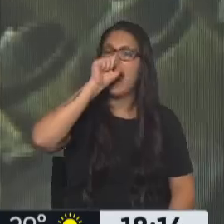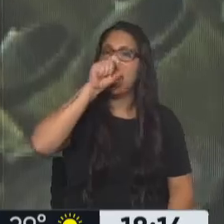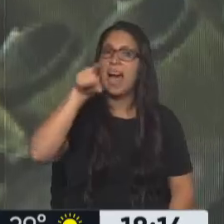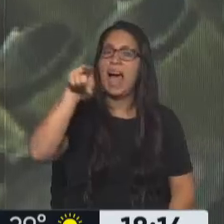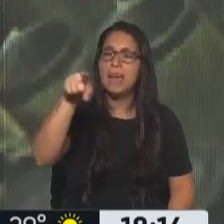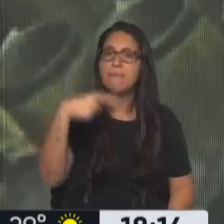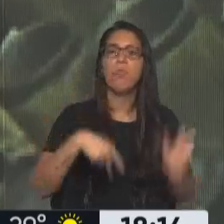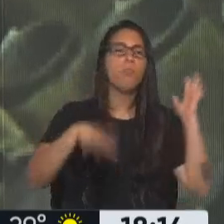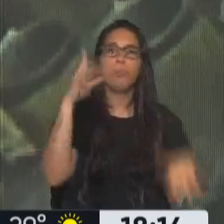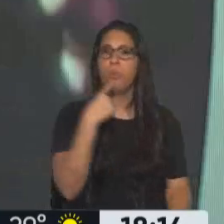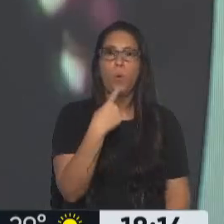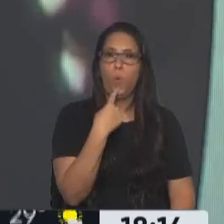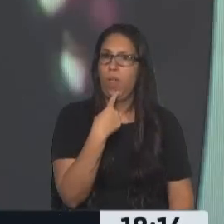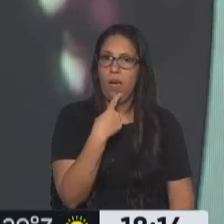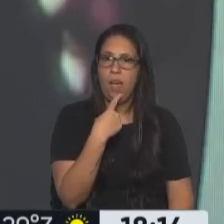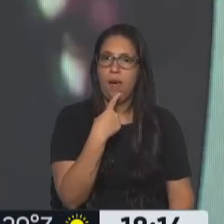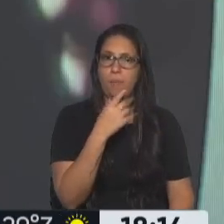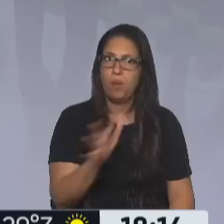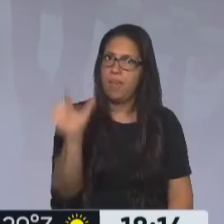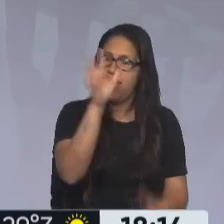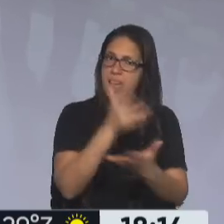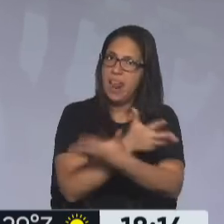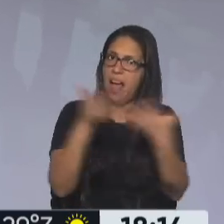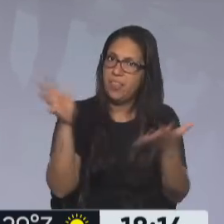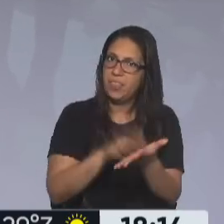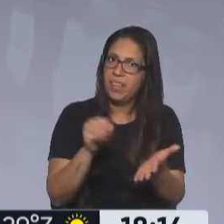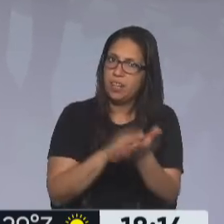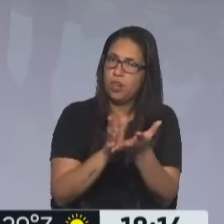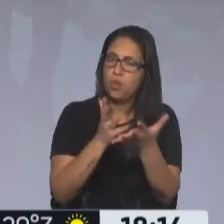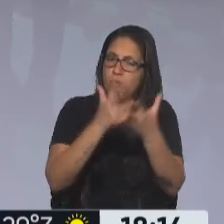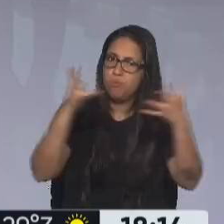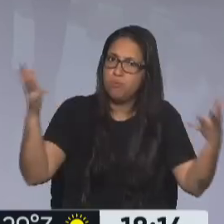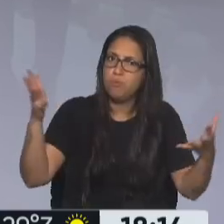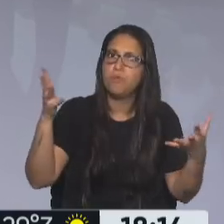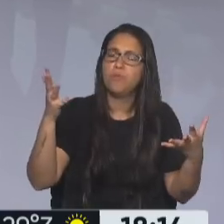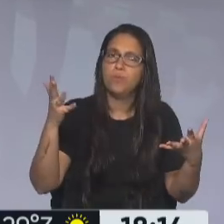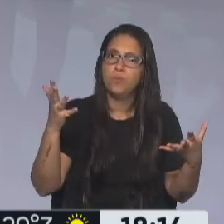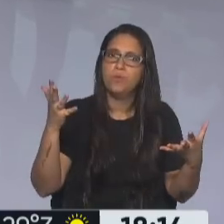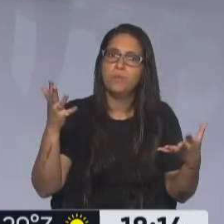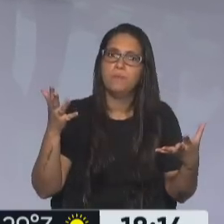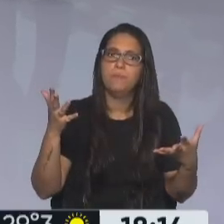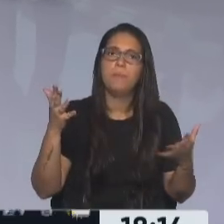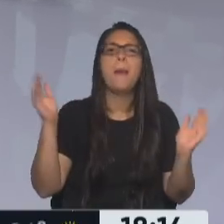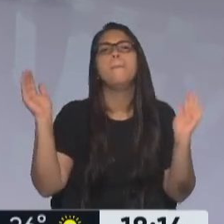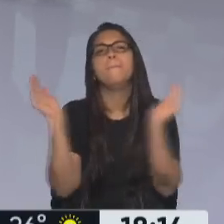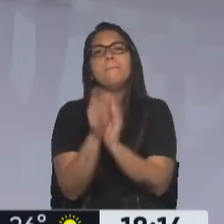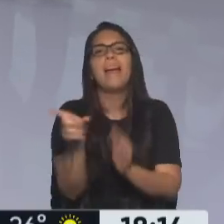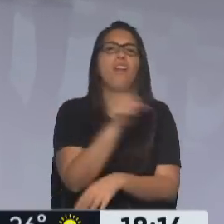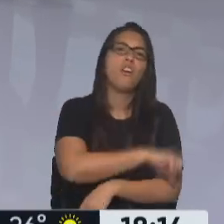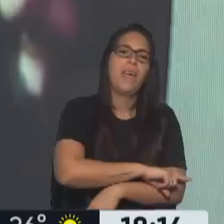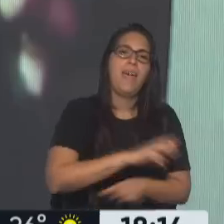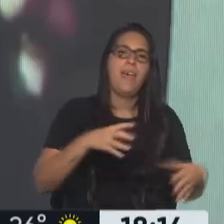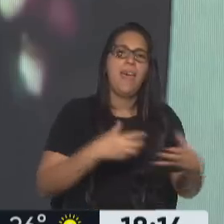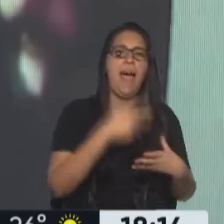va a pasar ahora, ¿no? Bueno, es una amplia zona, obviamente muy inferior a las fuerzas que vos decías,